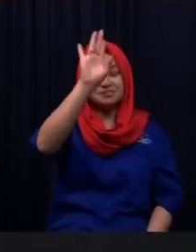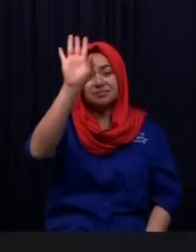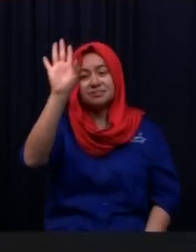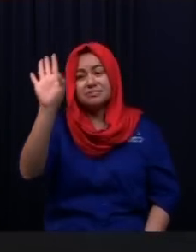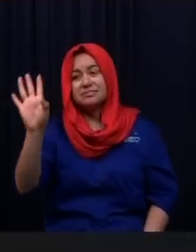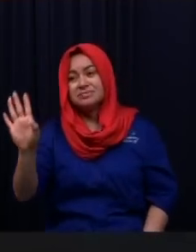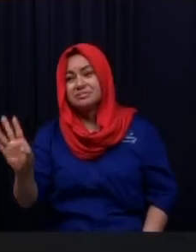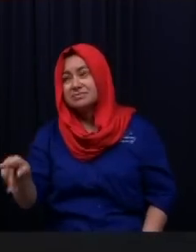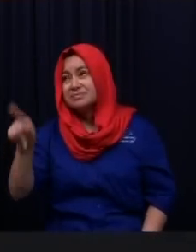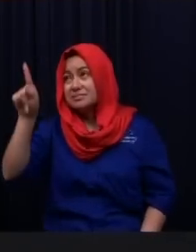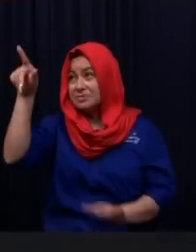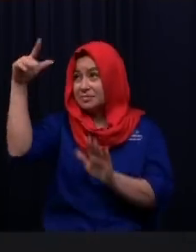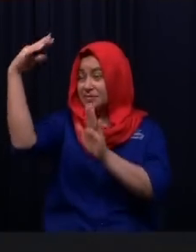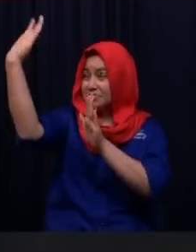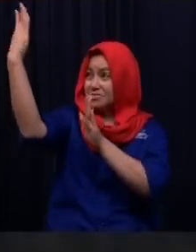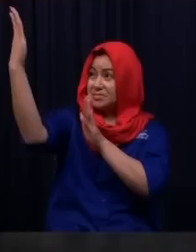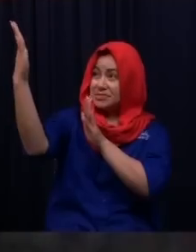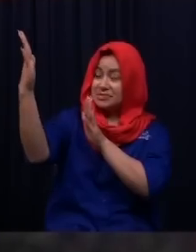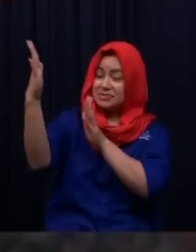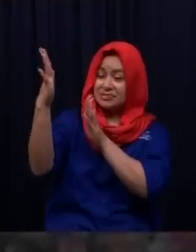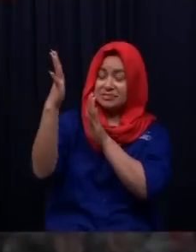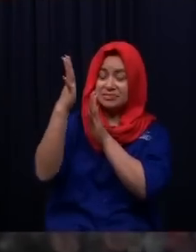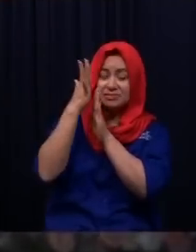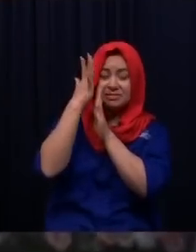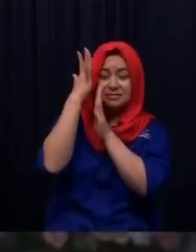en tu presencia.